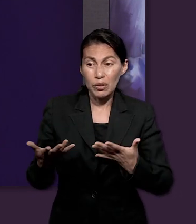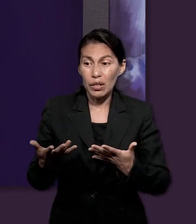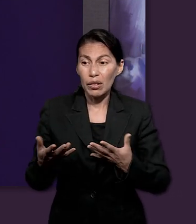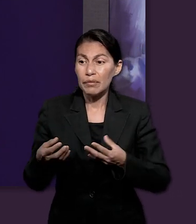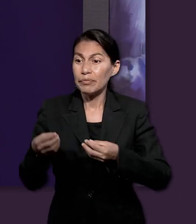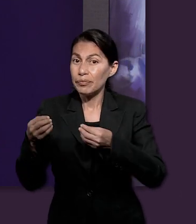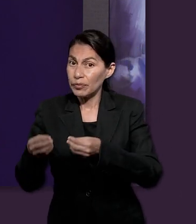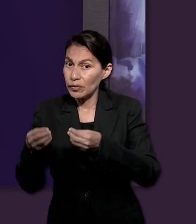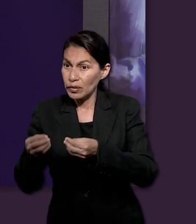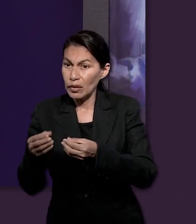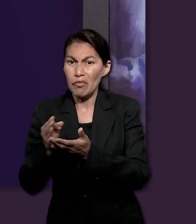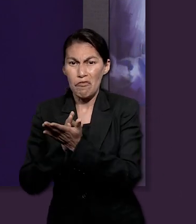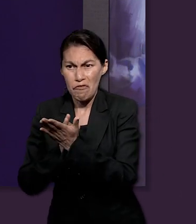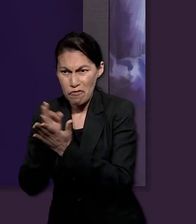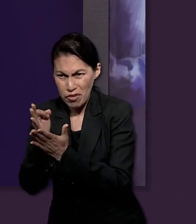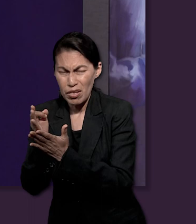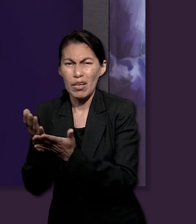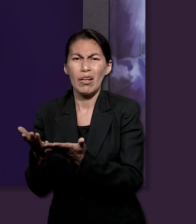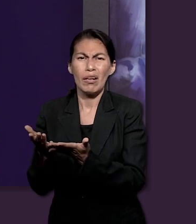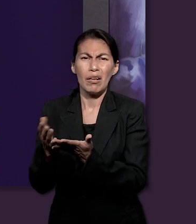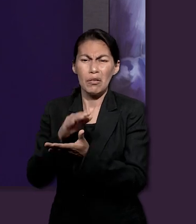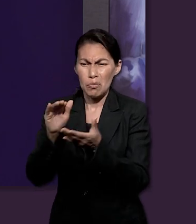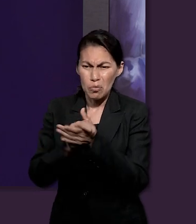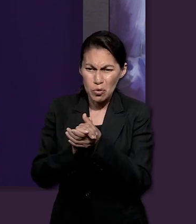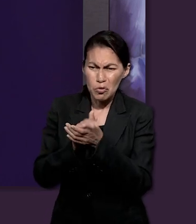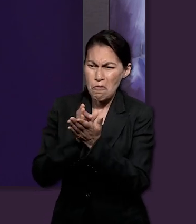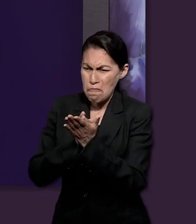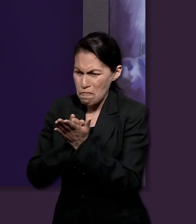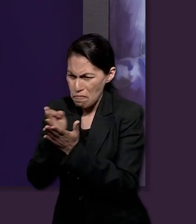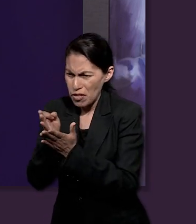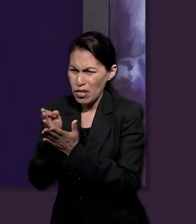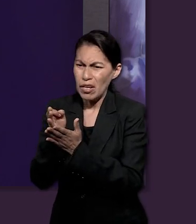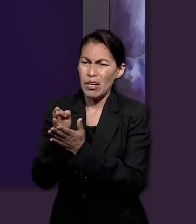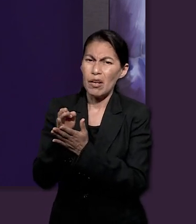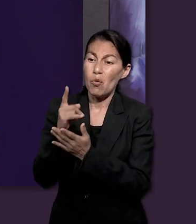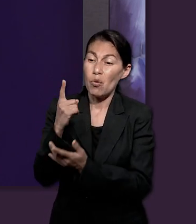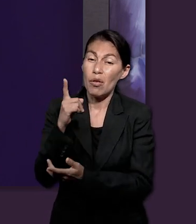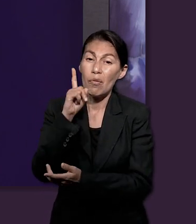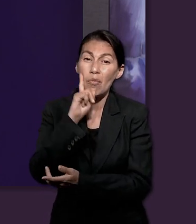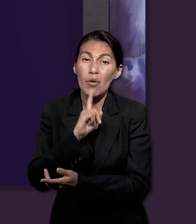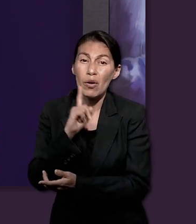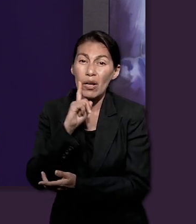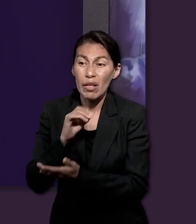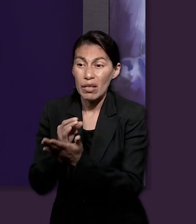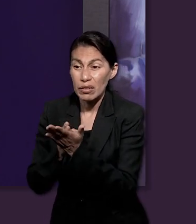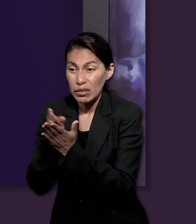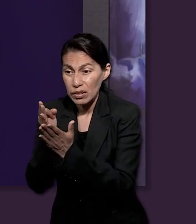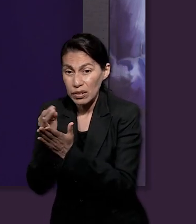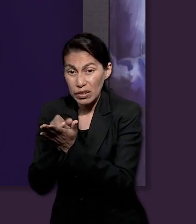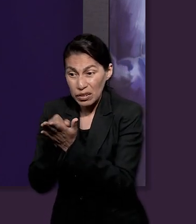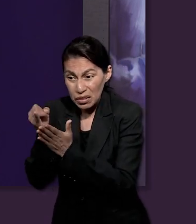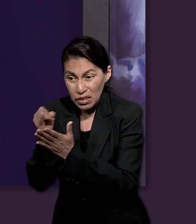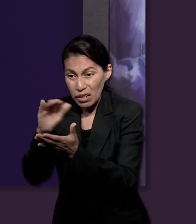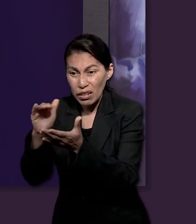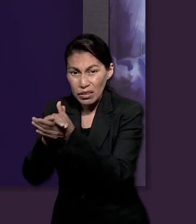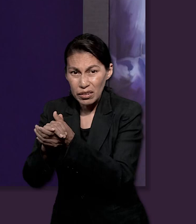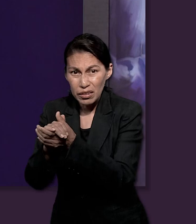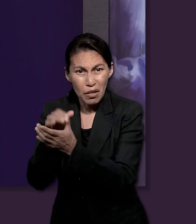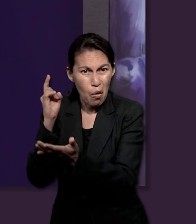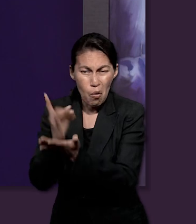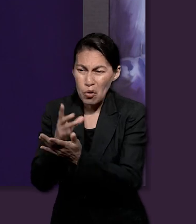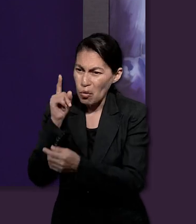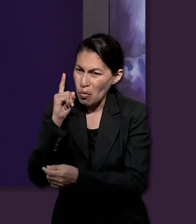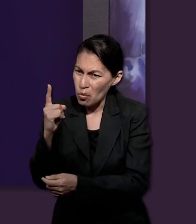tiene la persona de mantenerse fiel y de escoger. Hay dos